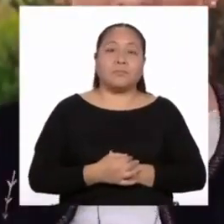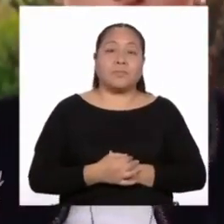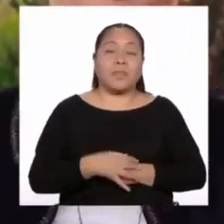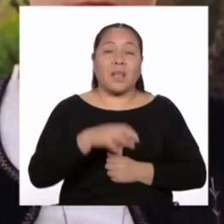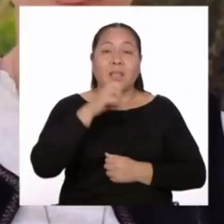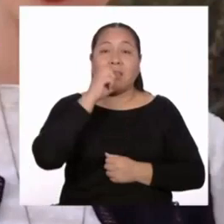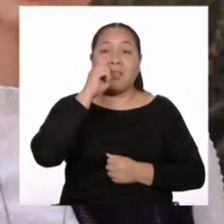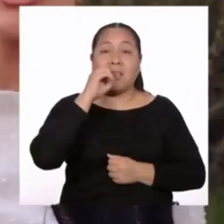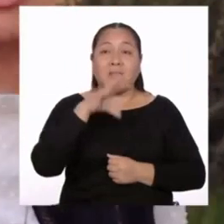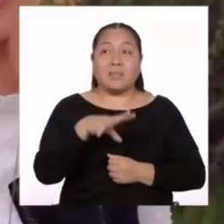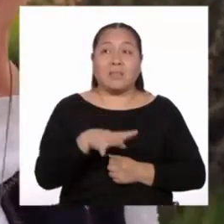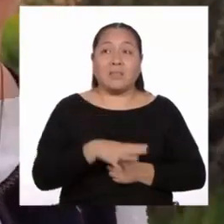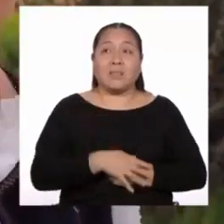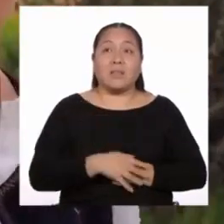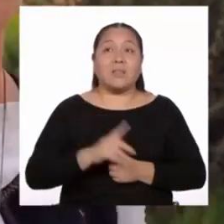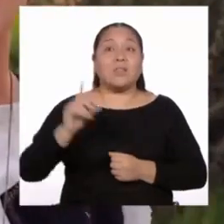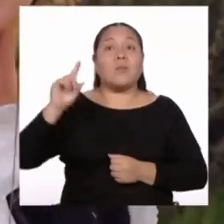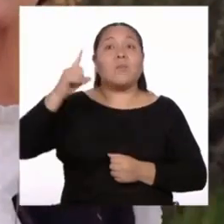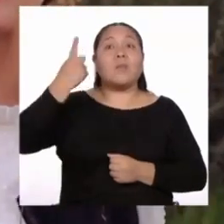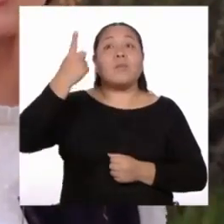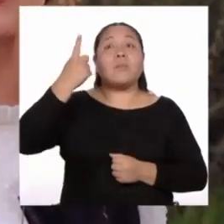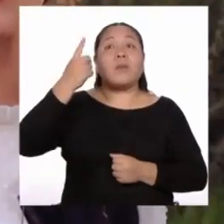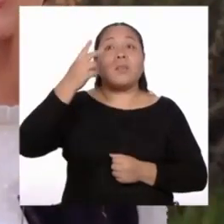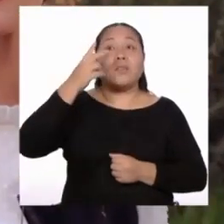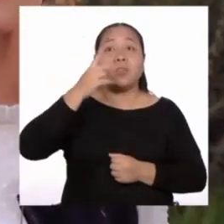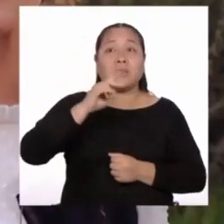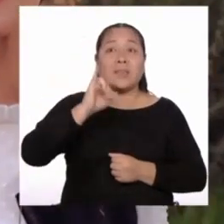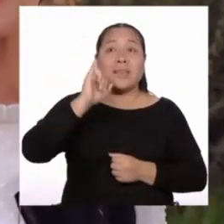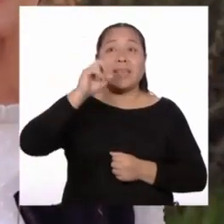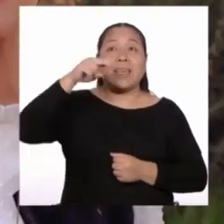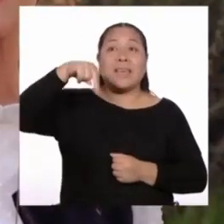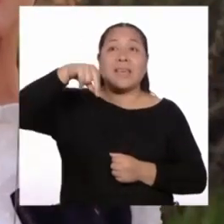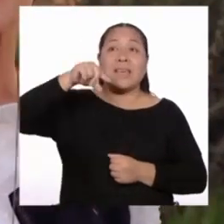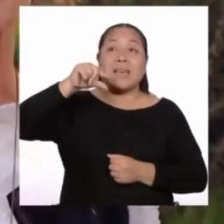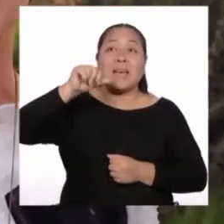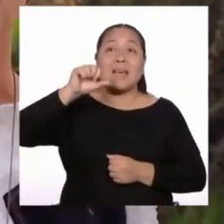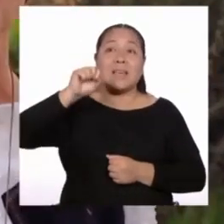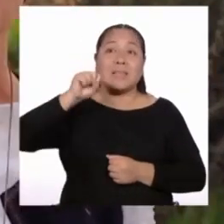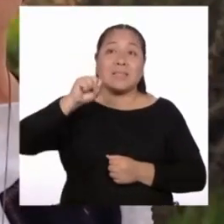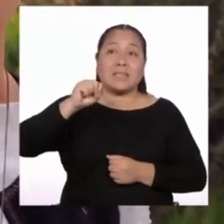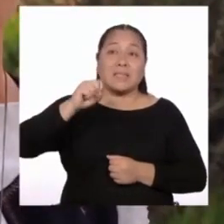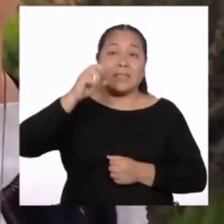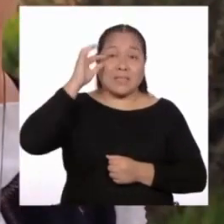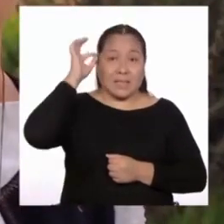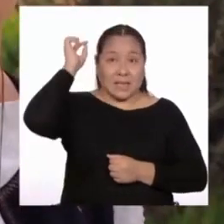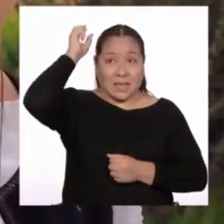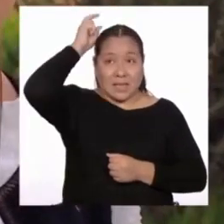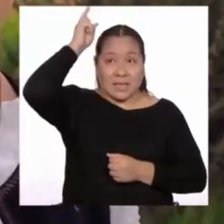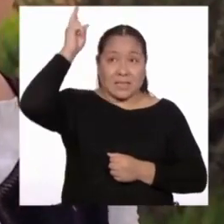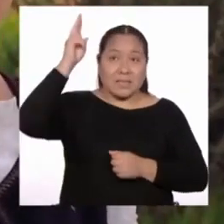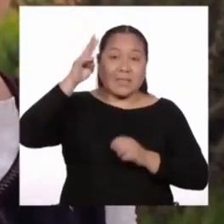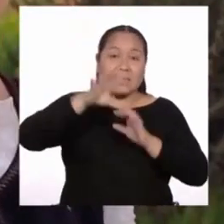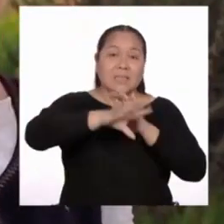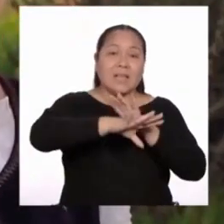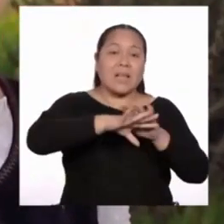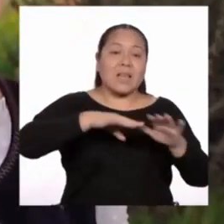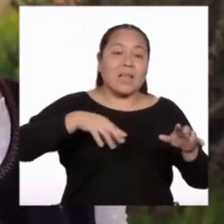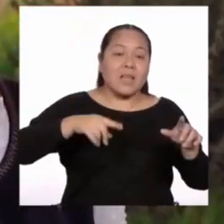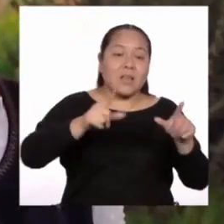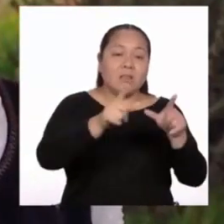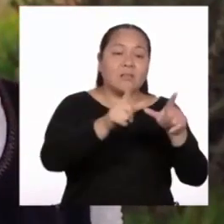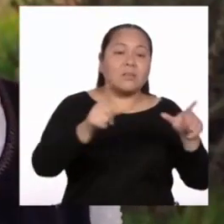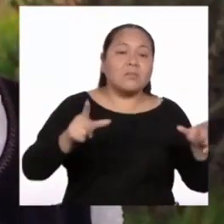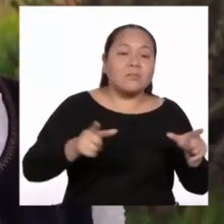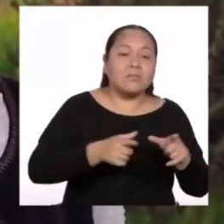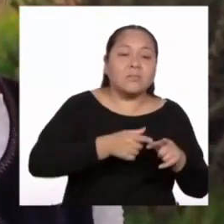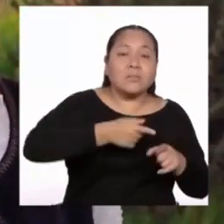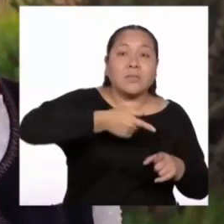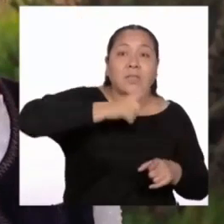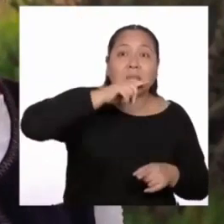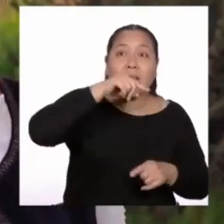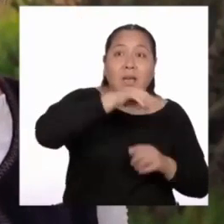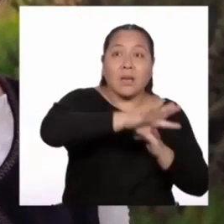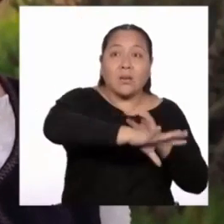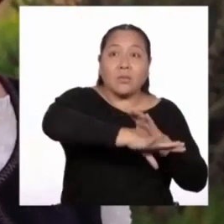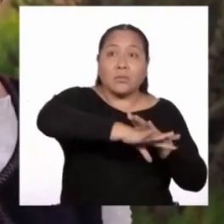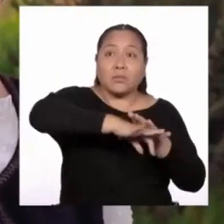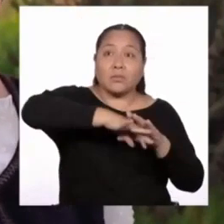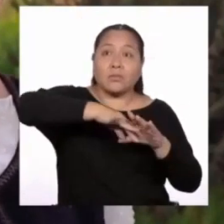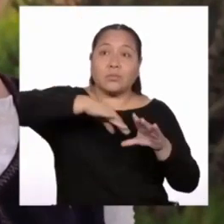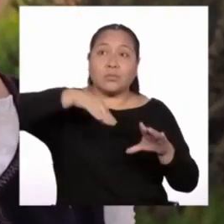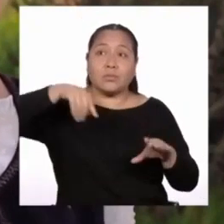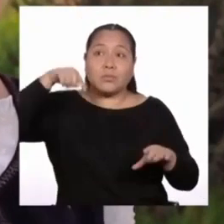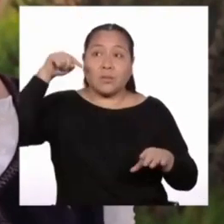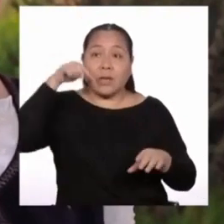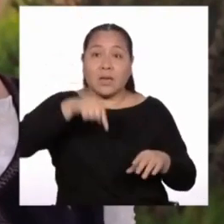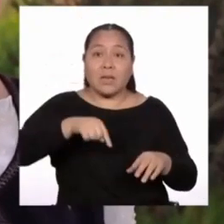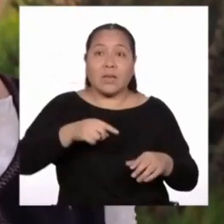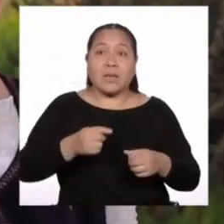Dicen que los primeros ingas salieron de la laguna Titicaca y Tiahuanaco y entraron a Tambotoco. De allí